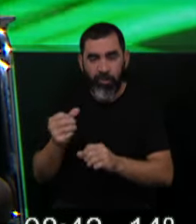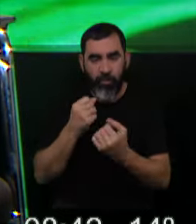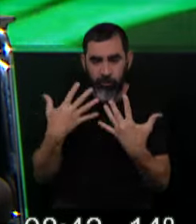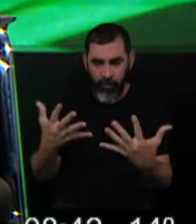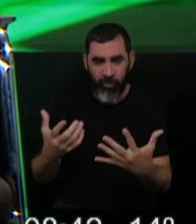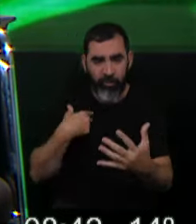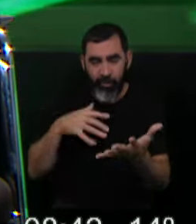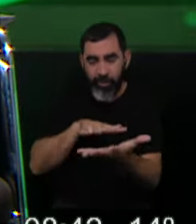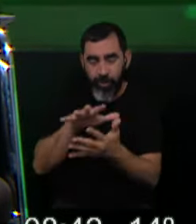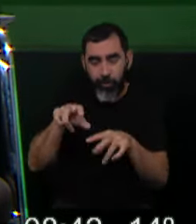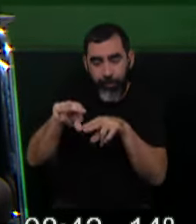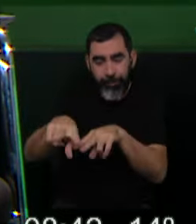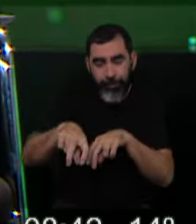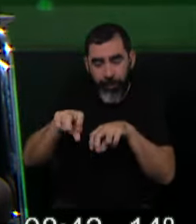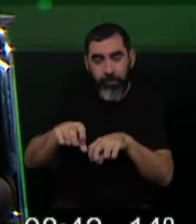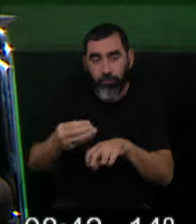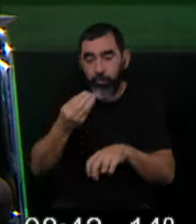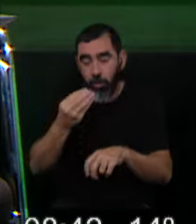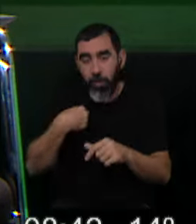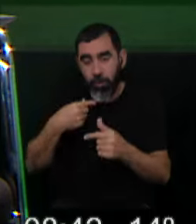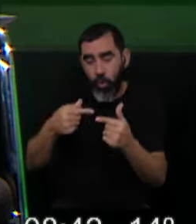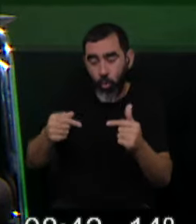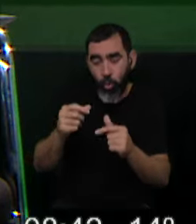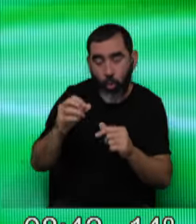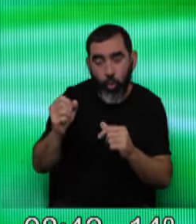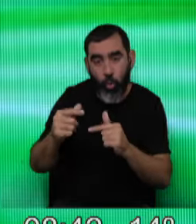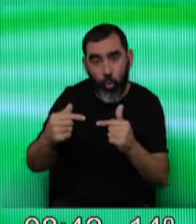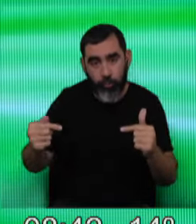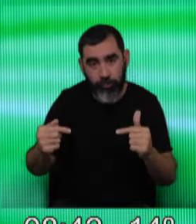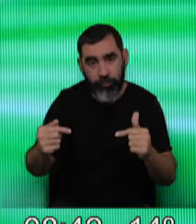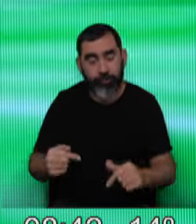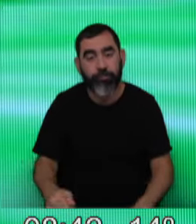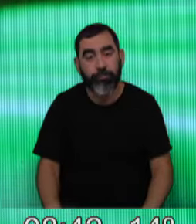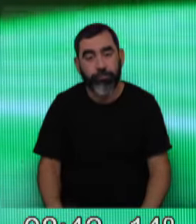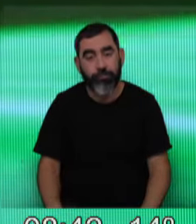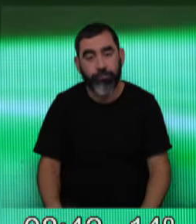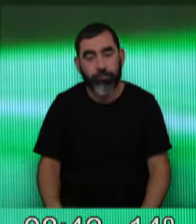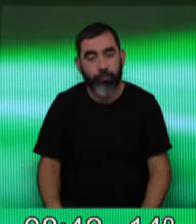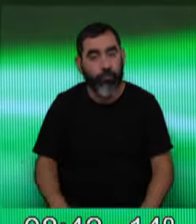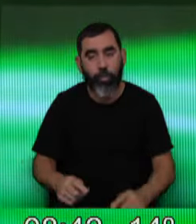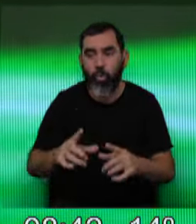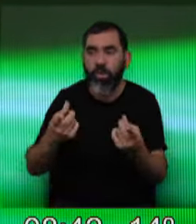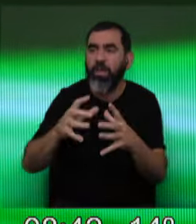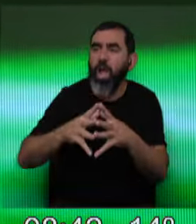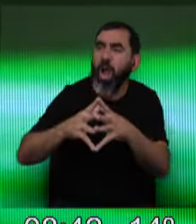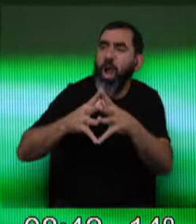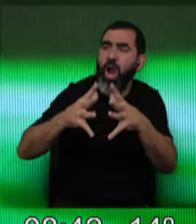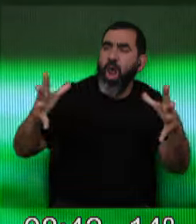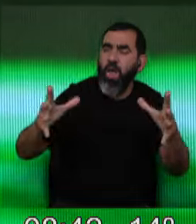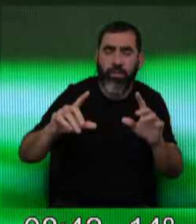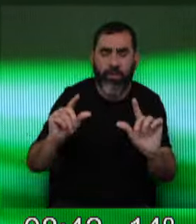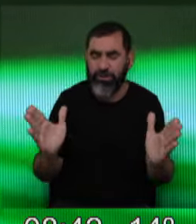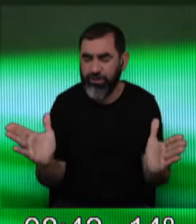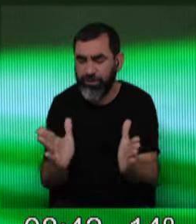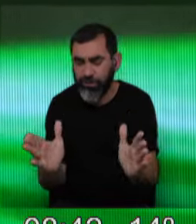su pequeño espacio para plantar y consumir su propio producto. Como digo, no tenés por qué tener un gran espacio para plantar, para que